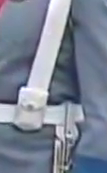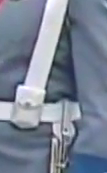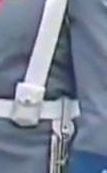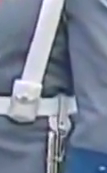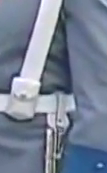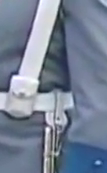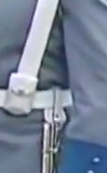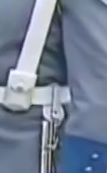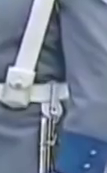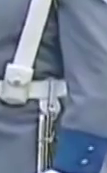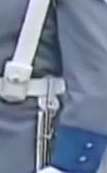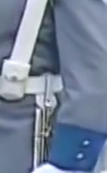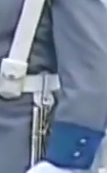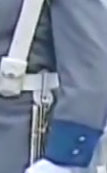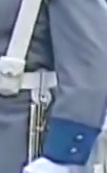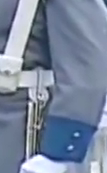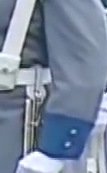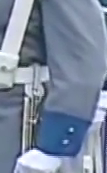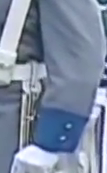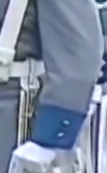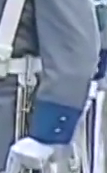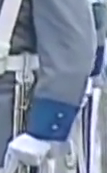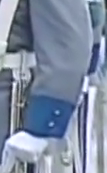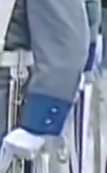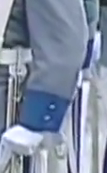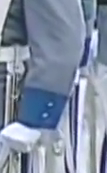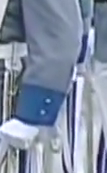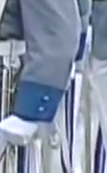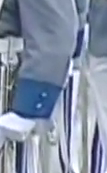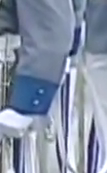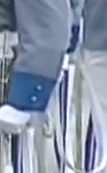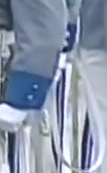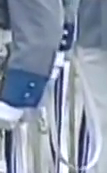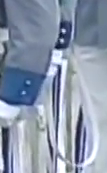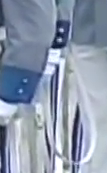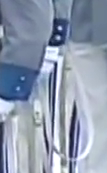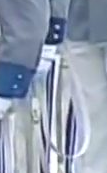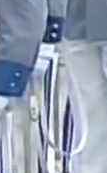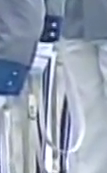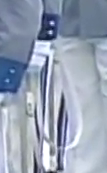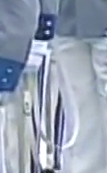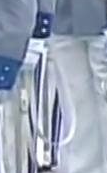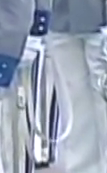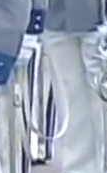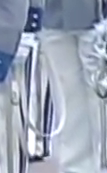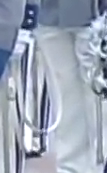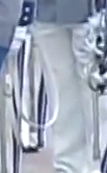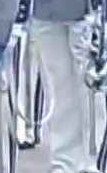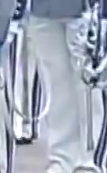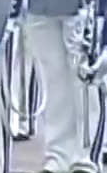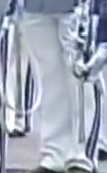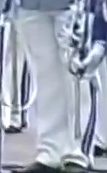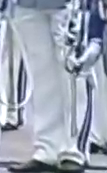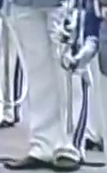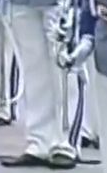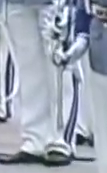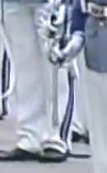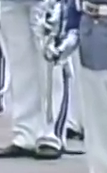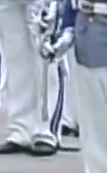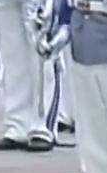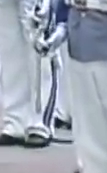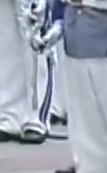de Venezuela. Hay una sola Fuerza Armada Bolivariana en perfecta unidad, como corresponde